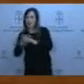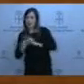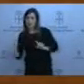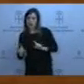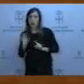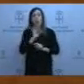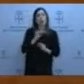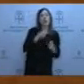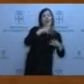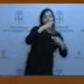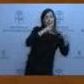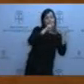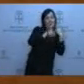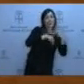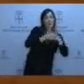presupuesto.